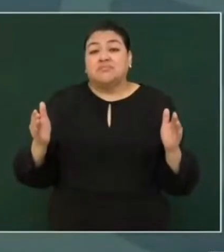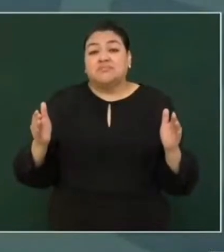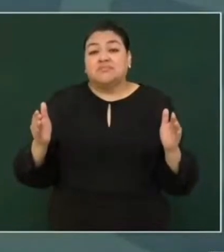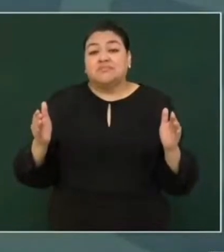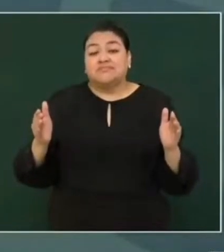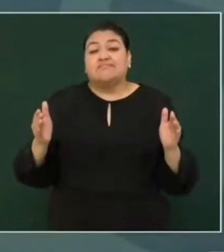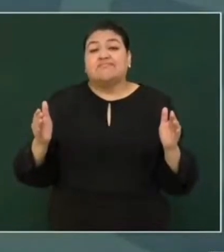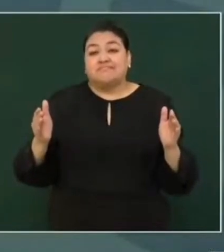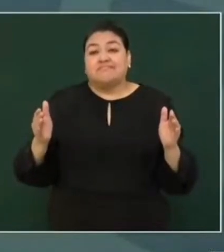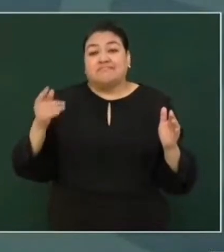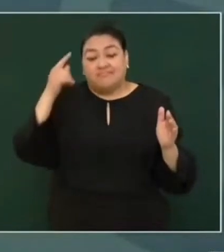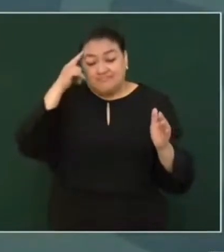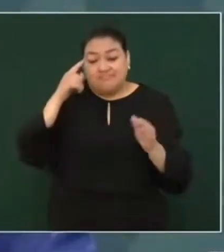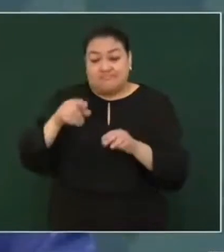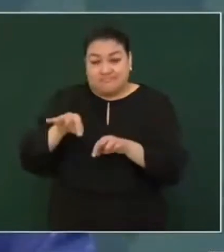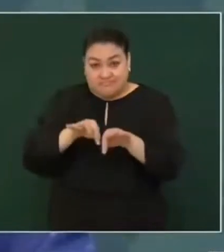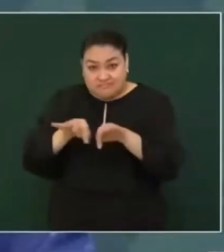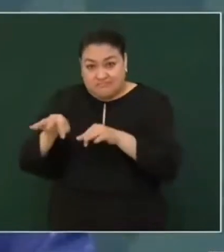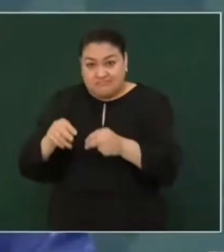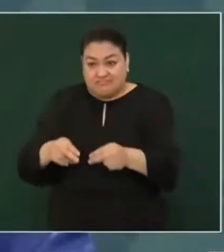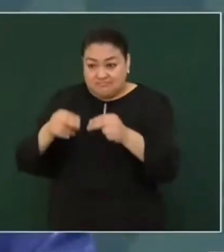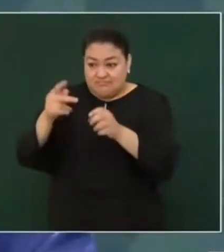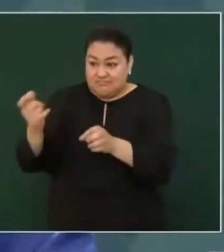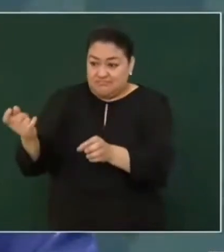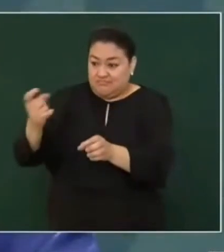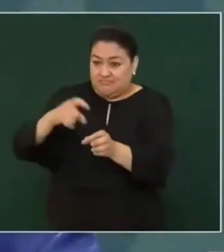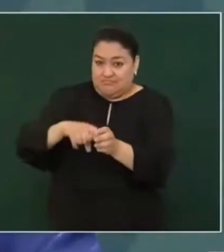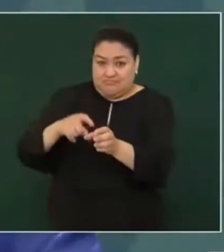a generar empleos,